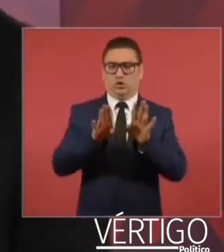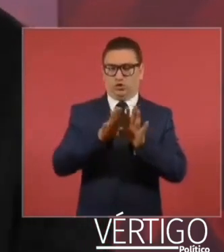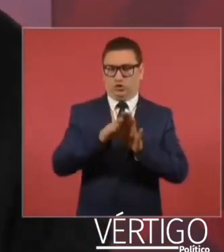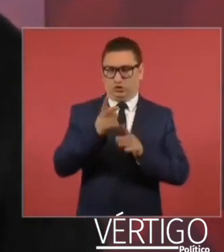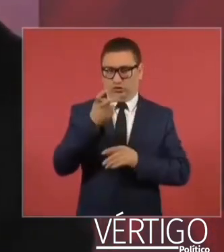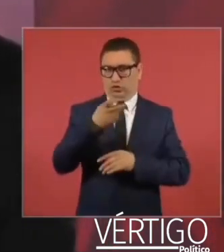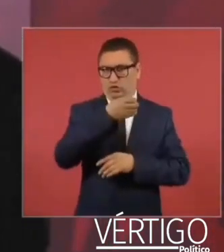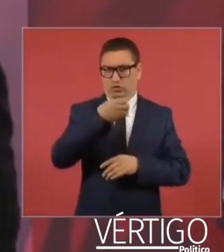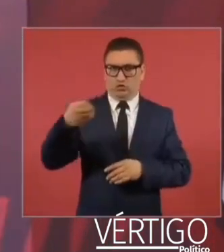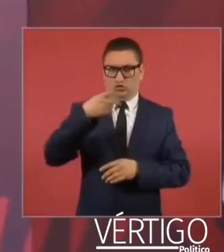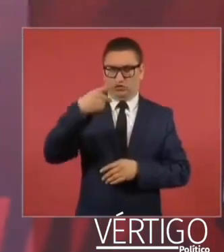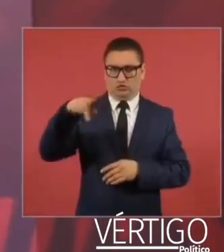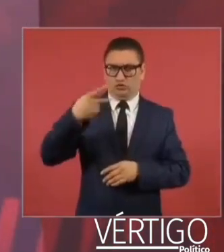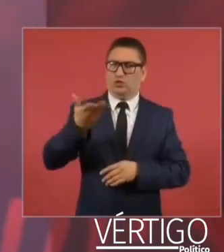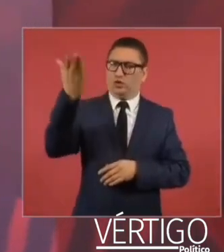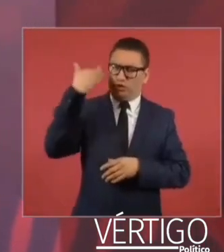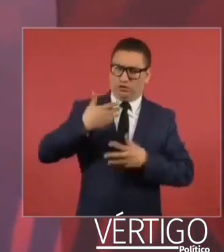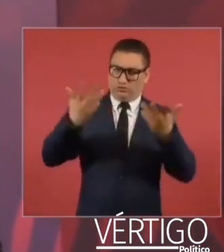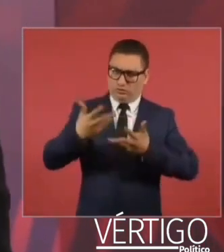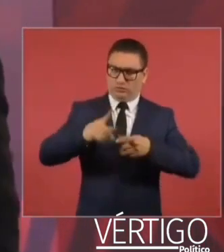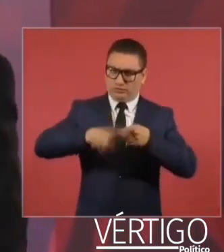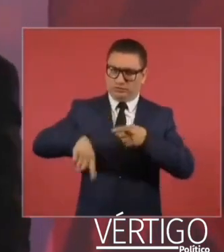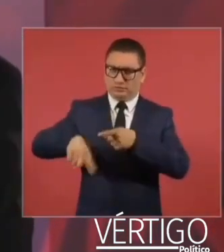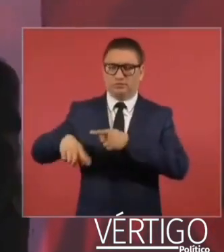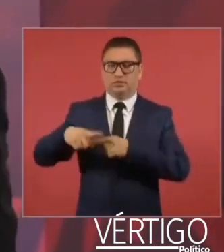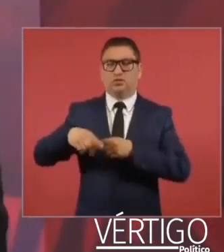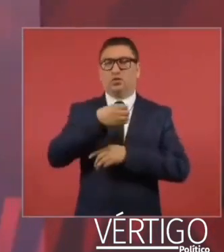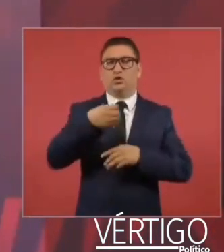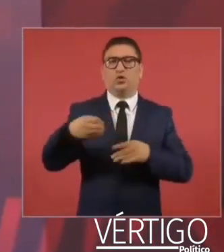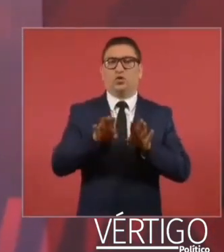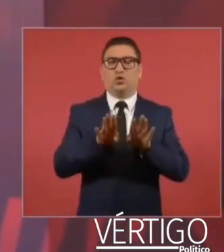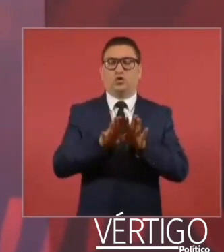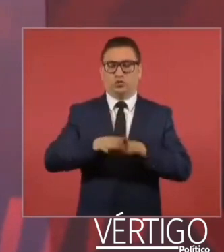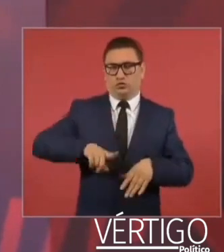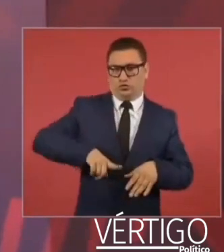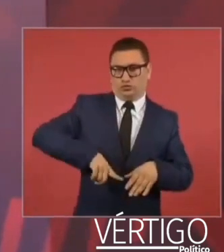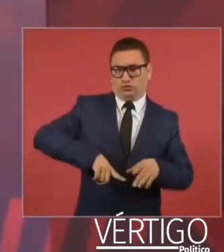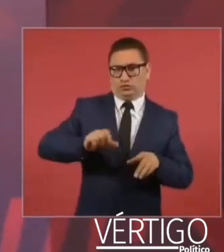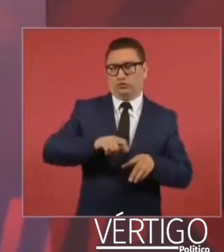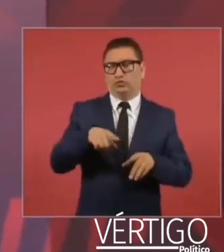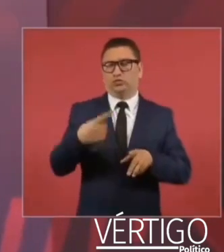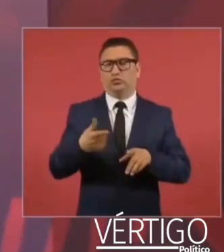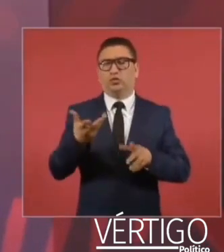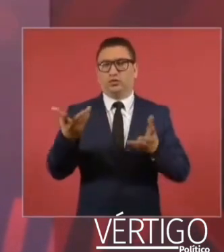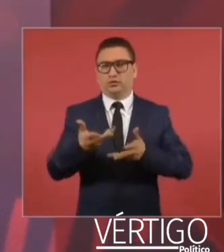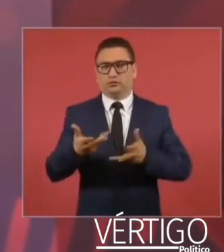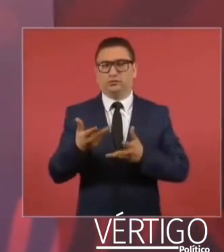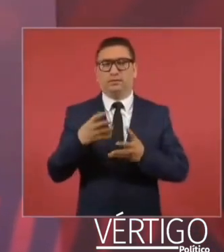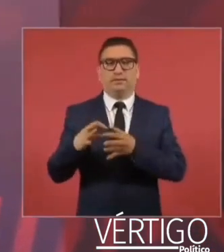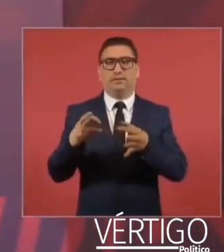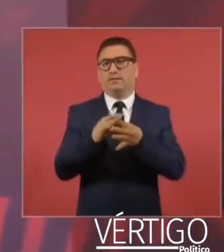autoridades federales y desaparecer de facto el Sistema Nacional de Transparencia. El presidente López Obrador presume haber enviado